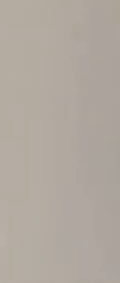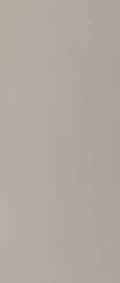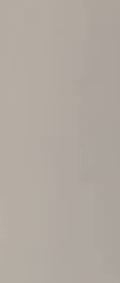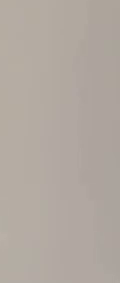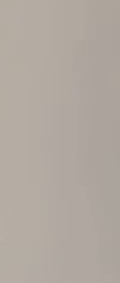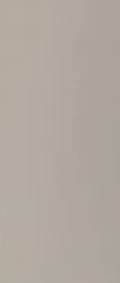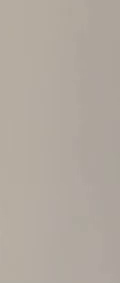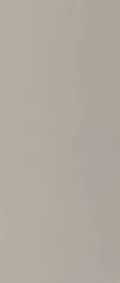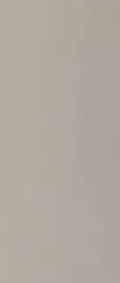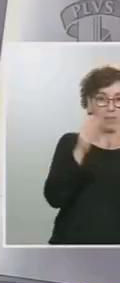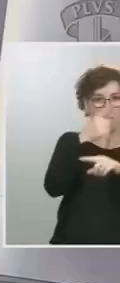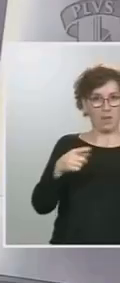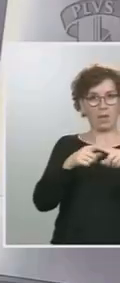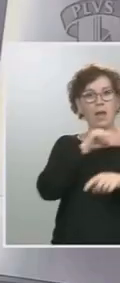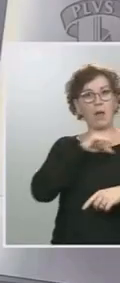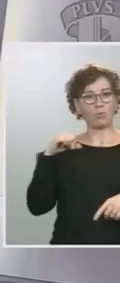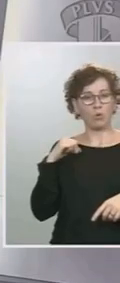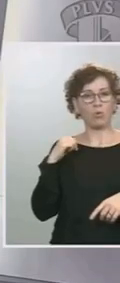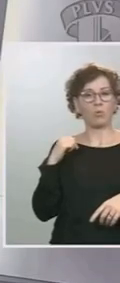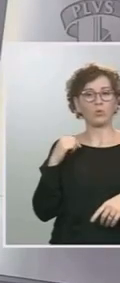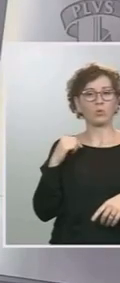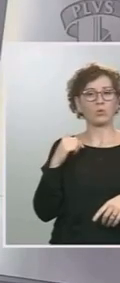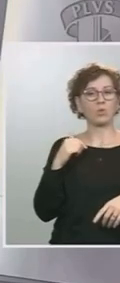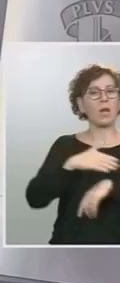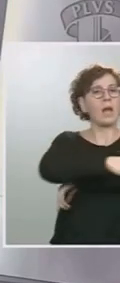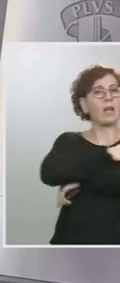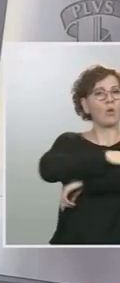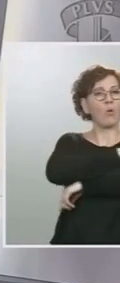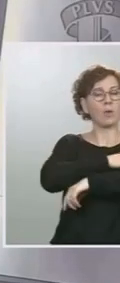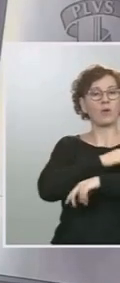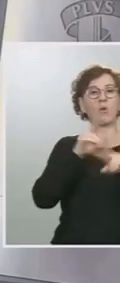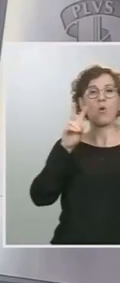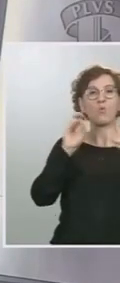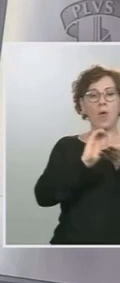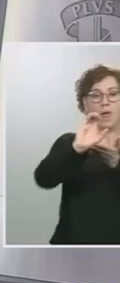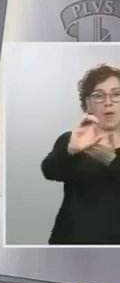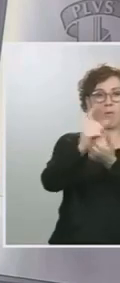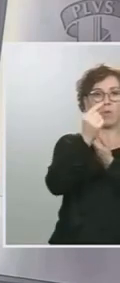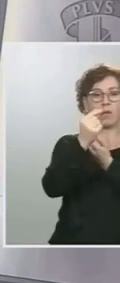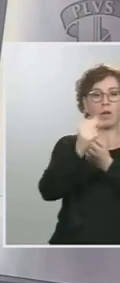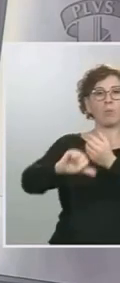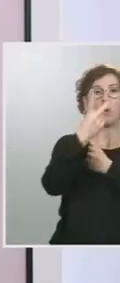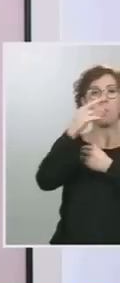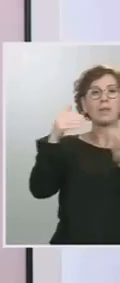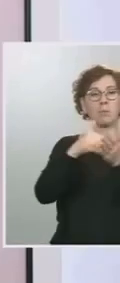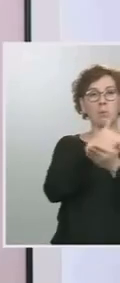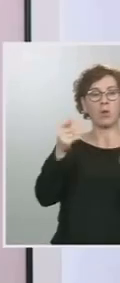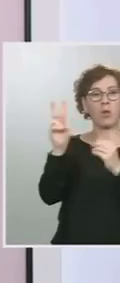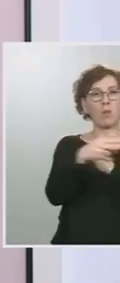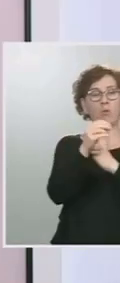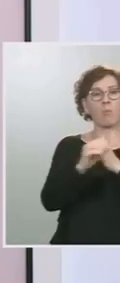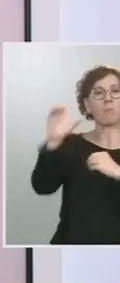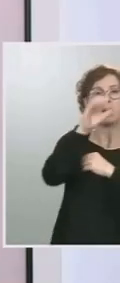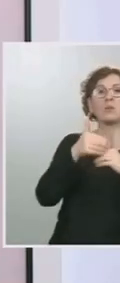presidentes de los Lander casi todos los días, por no decir todos, o pone una persona interpuesta para que mantenga un diálogo